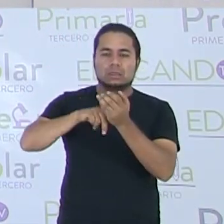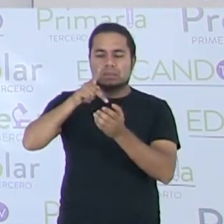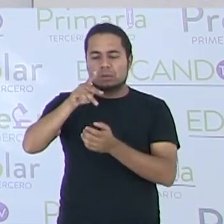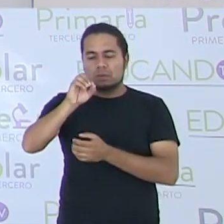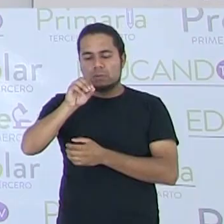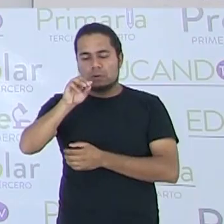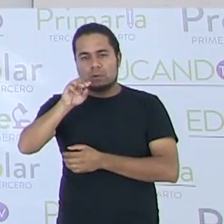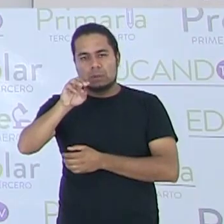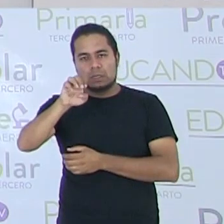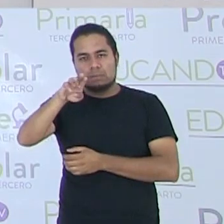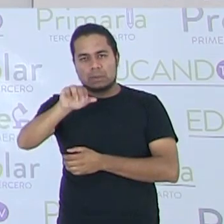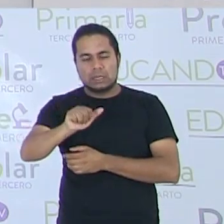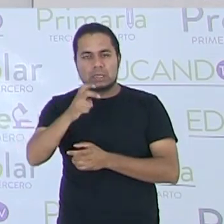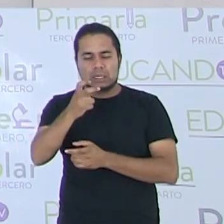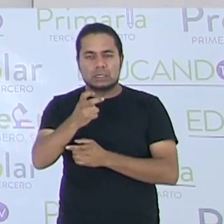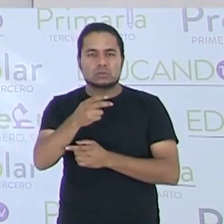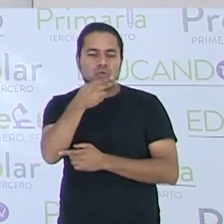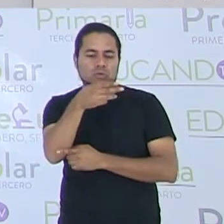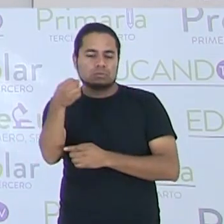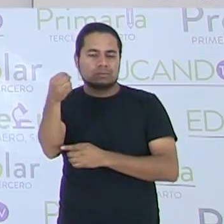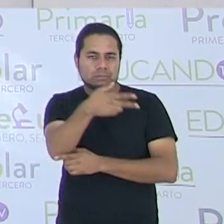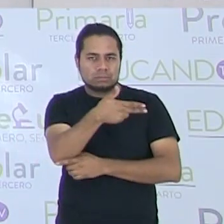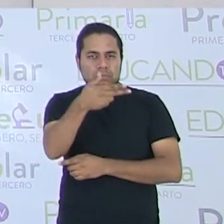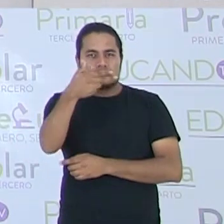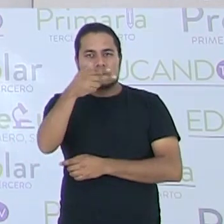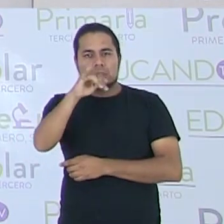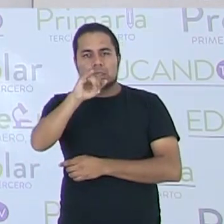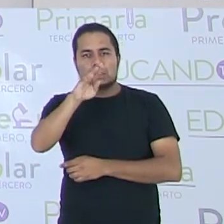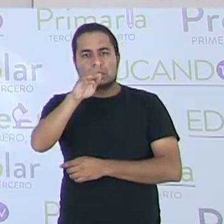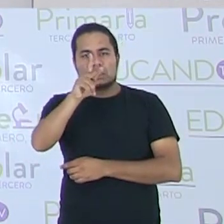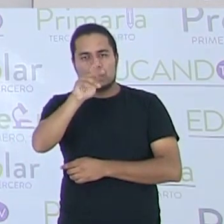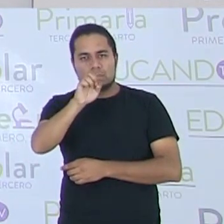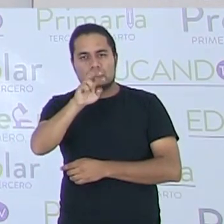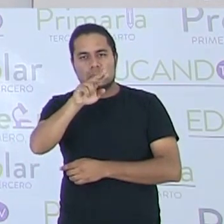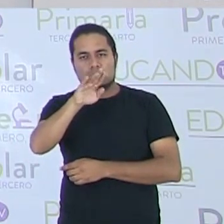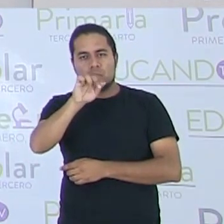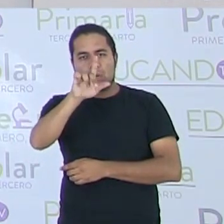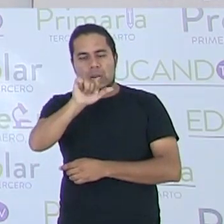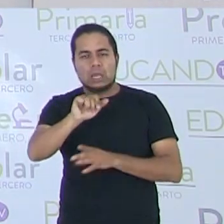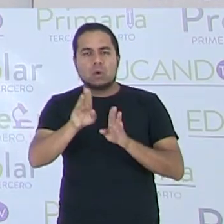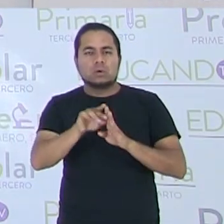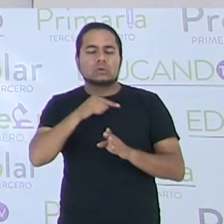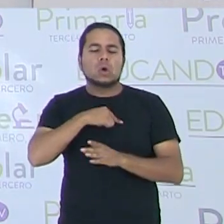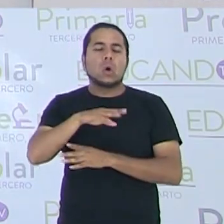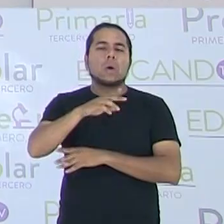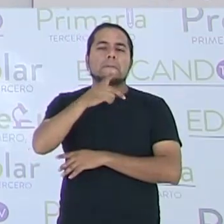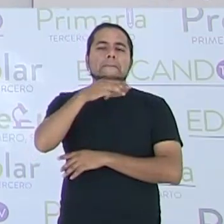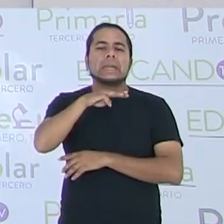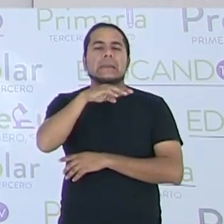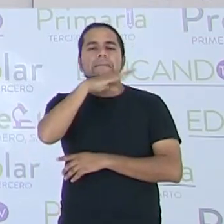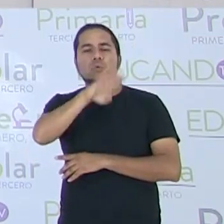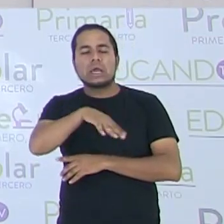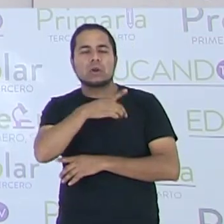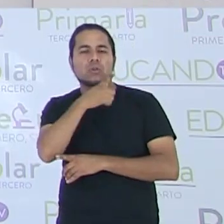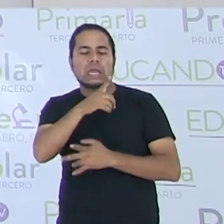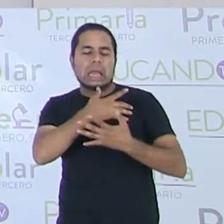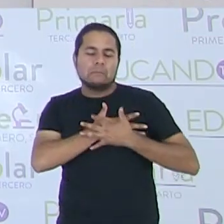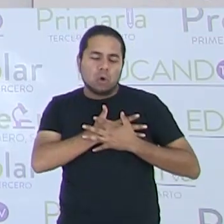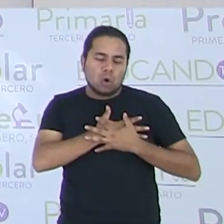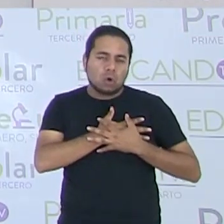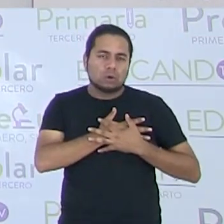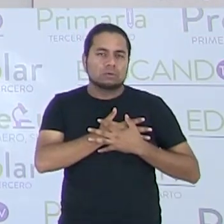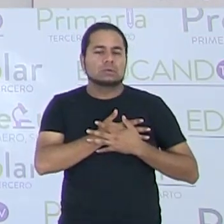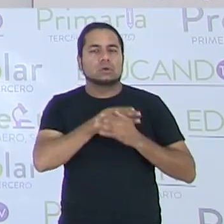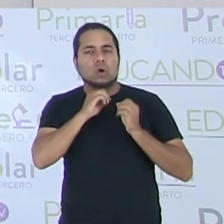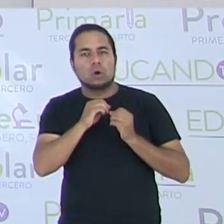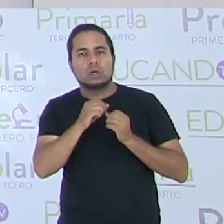eso se llama hipérbola. O cuando decimos, me muero de amor, o te comeré a besos, esas